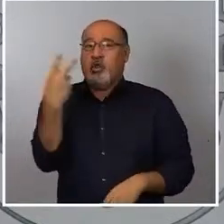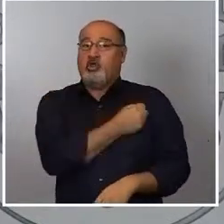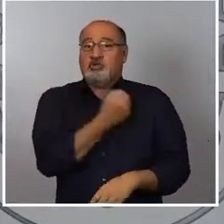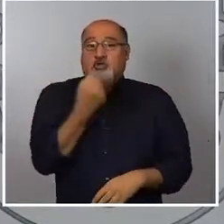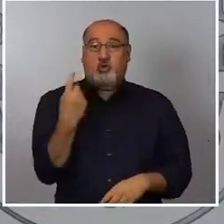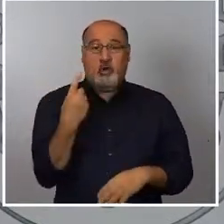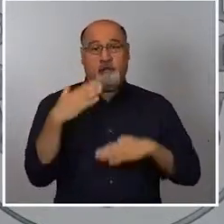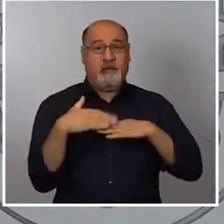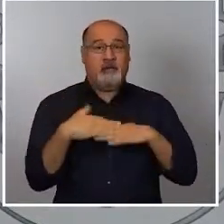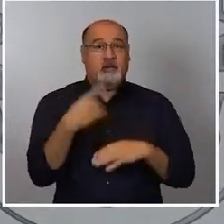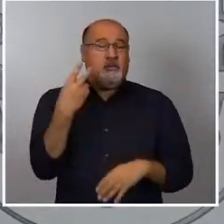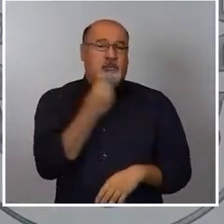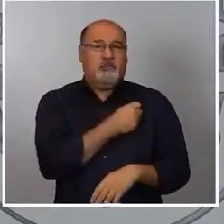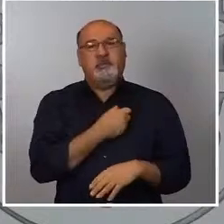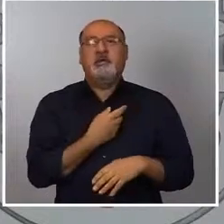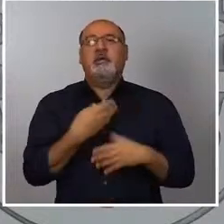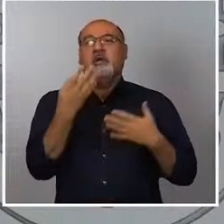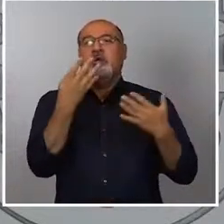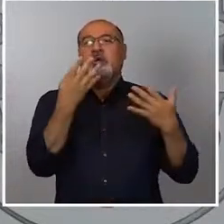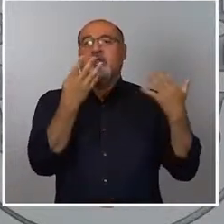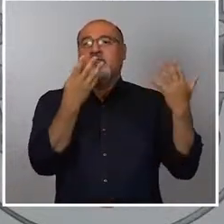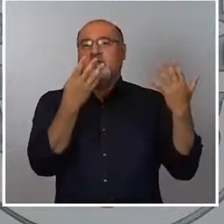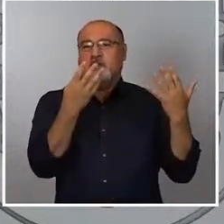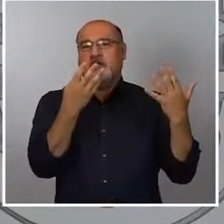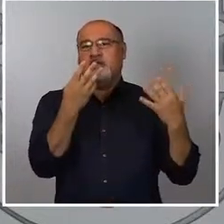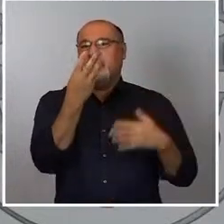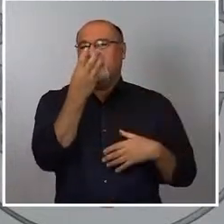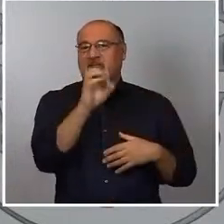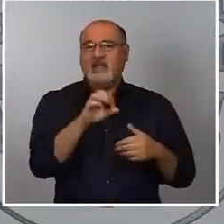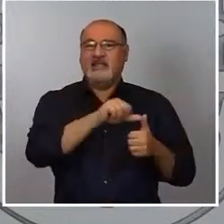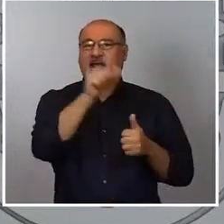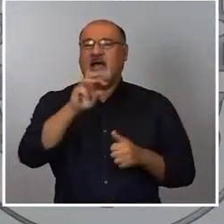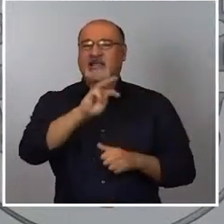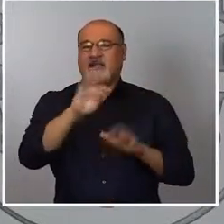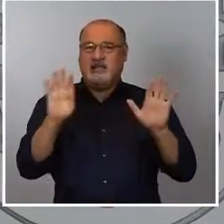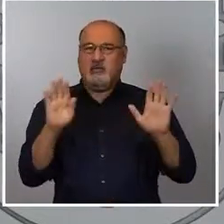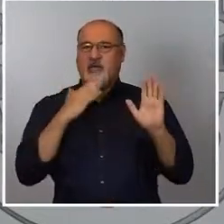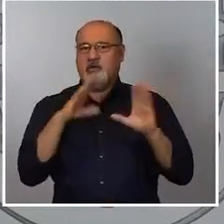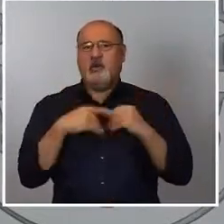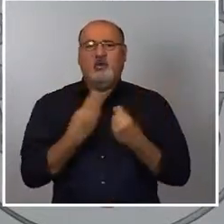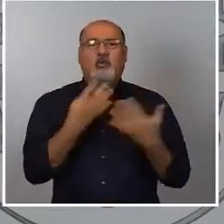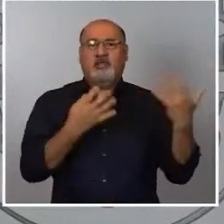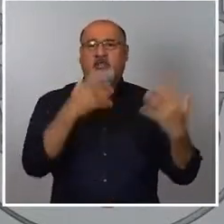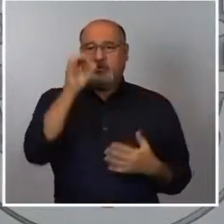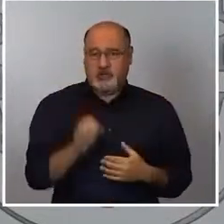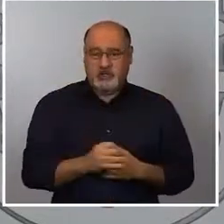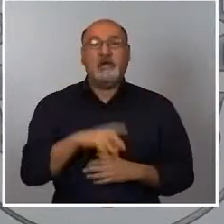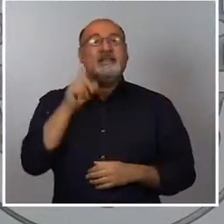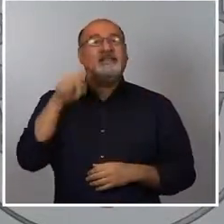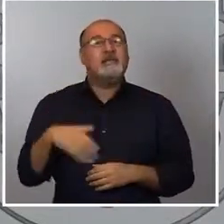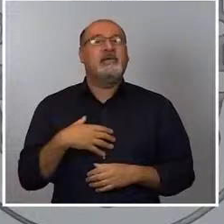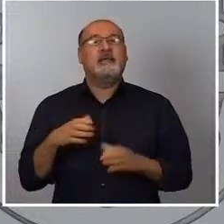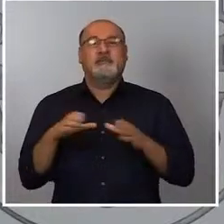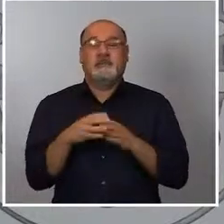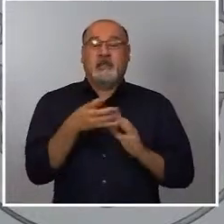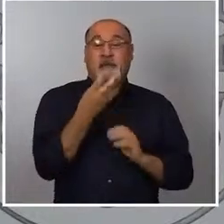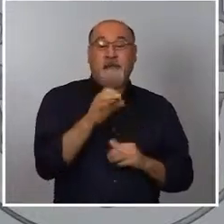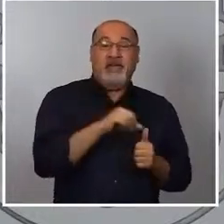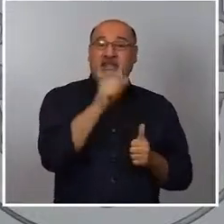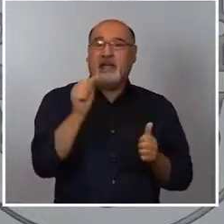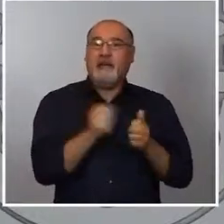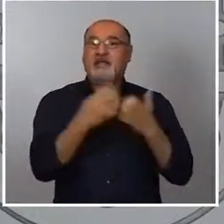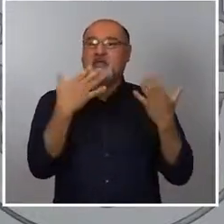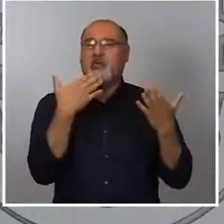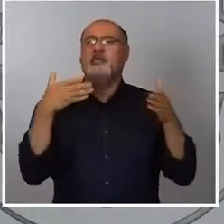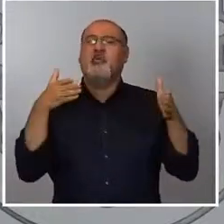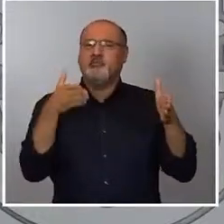de 90 95 39 30 años y también hacerlo al menos también con las personas de 20 a 29 años son objetivos que nos vamos